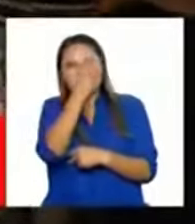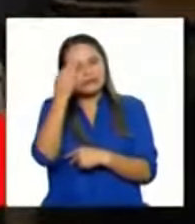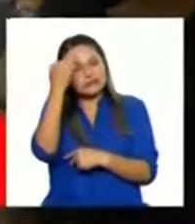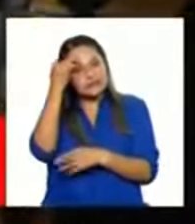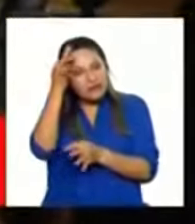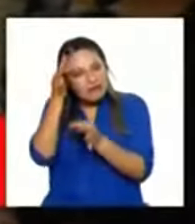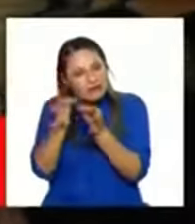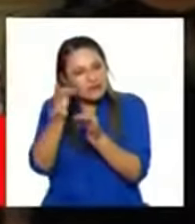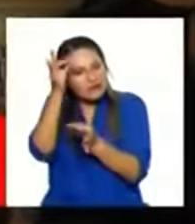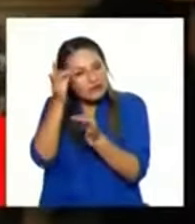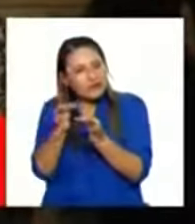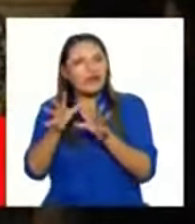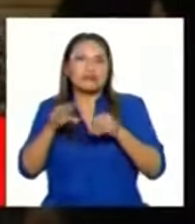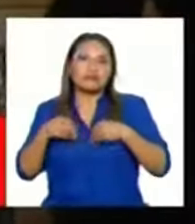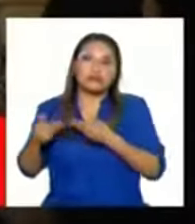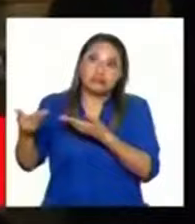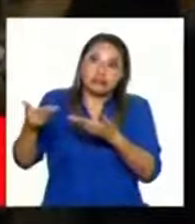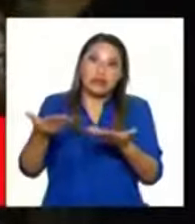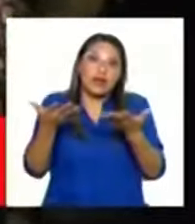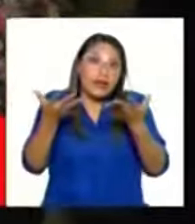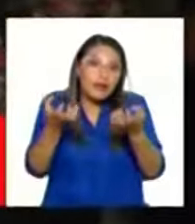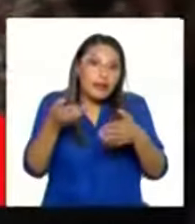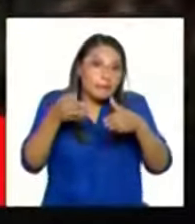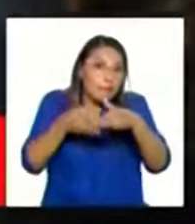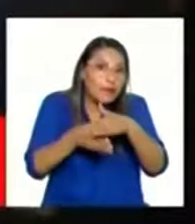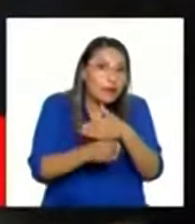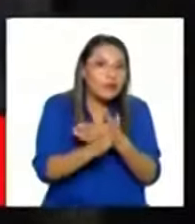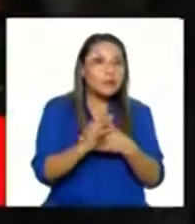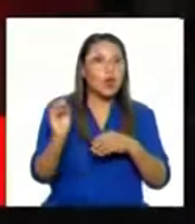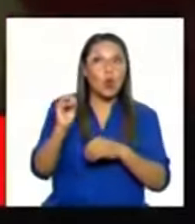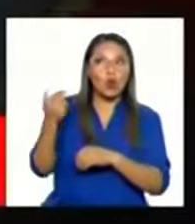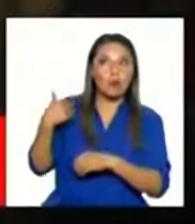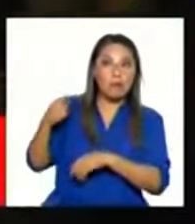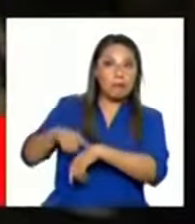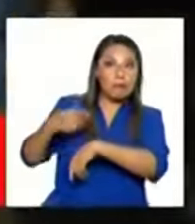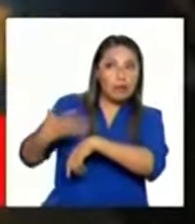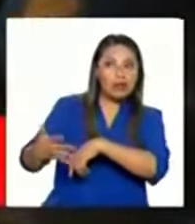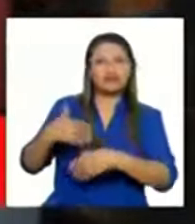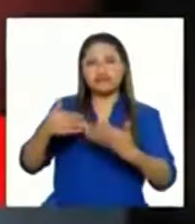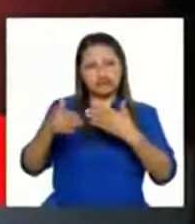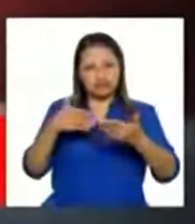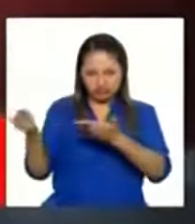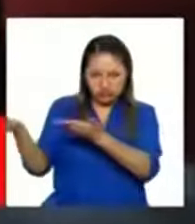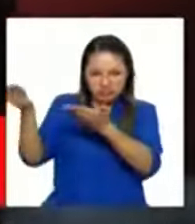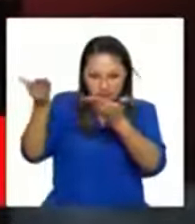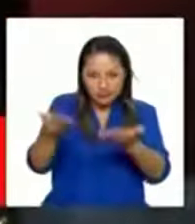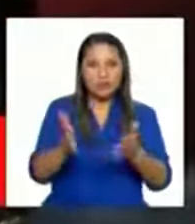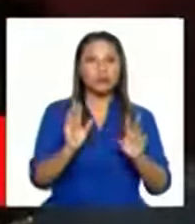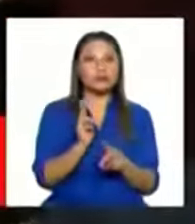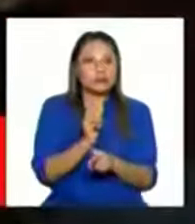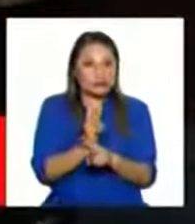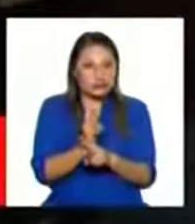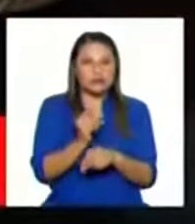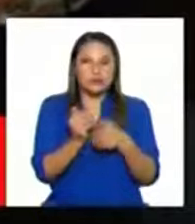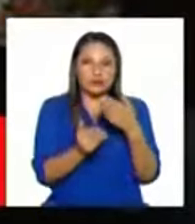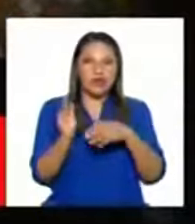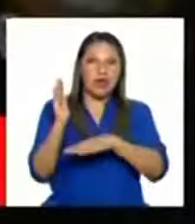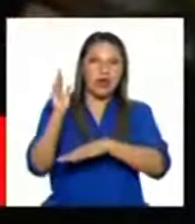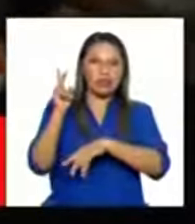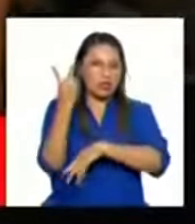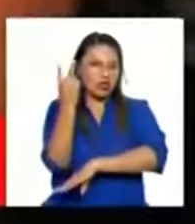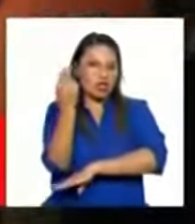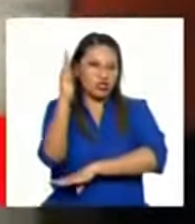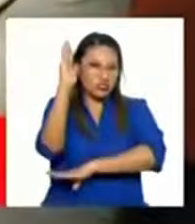esta información. Si es que están pensando quizás venir más tarde, lo pueden hacer con mucho cuidado, por favor, hasta la medianoche. Vemos